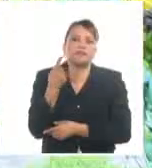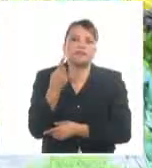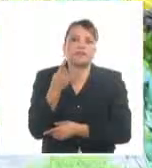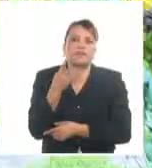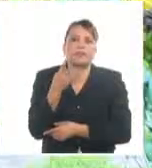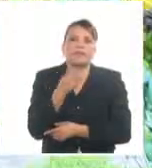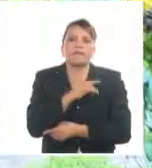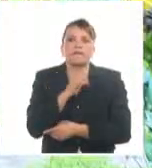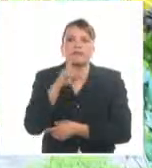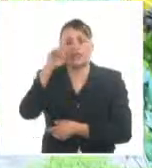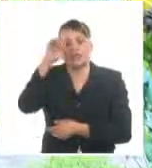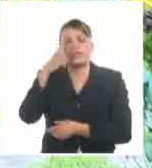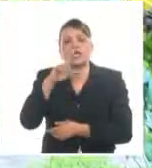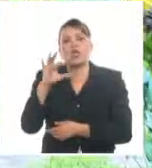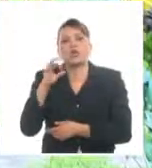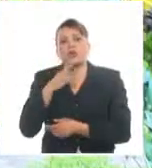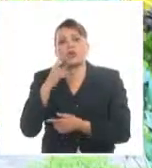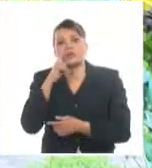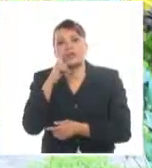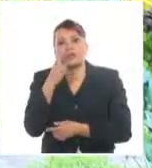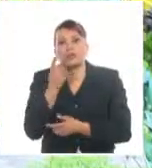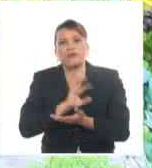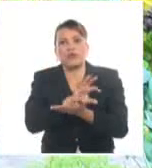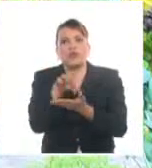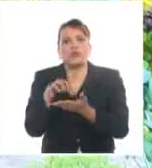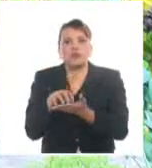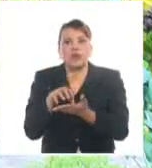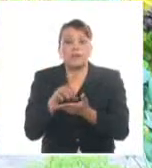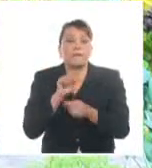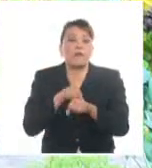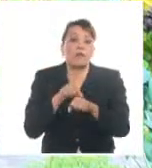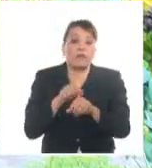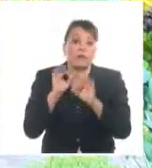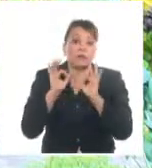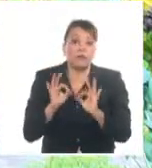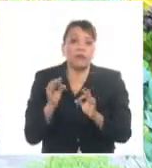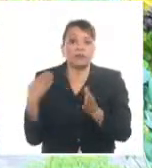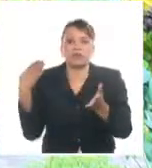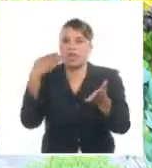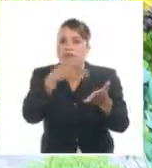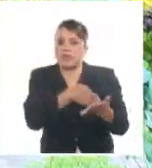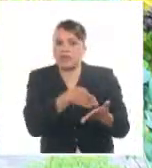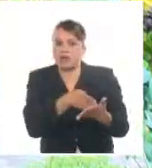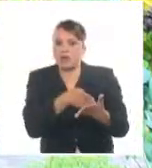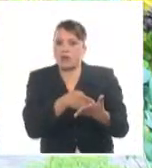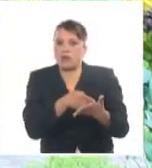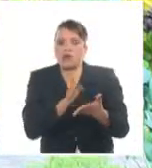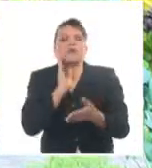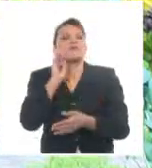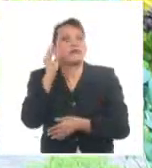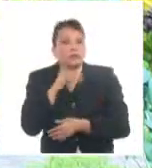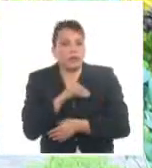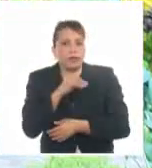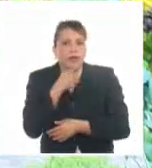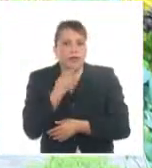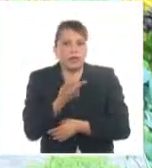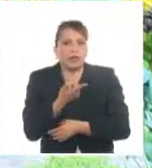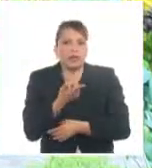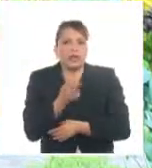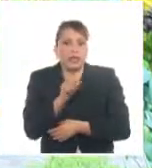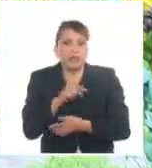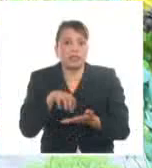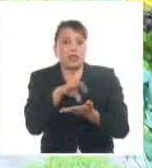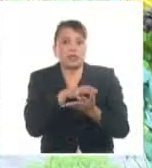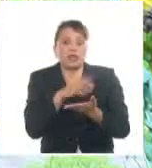San Lorenzo, que fue la Somanta, que fue el momento en que llega allí, sabe que va a ser depuesto, sabe que eso se